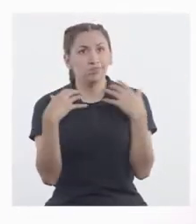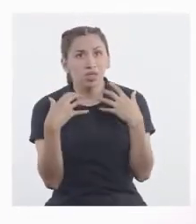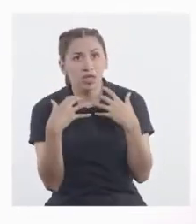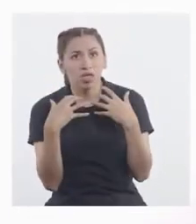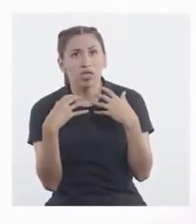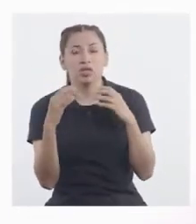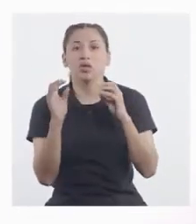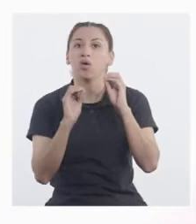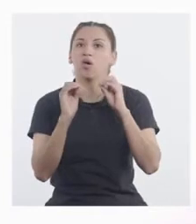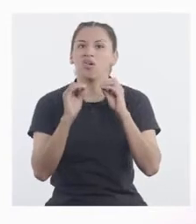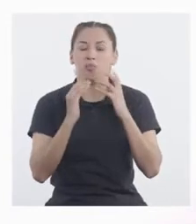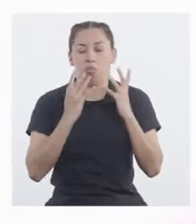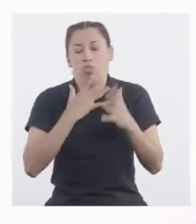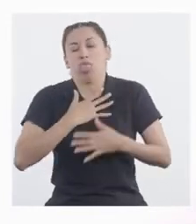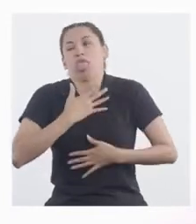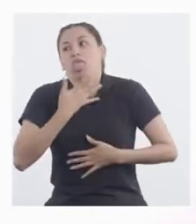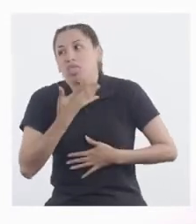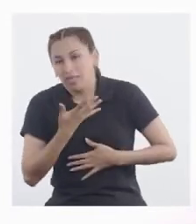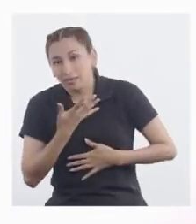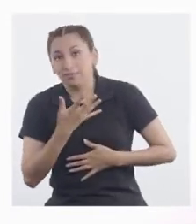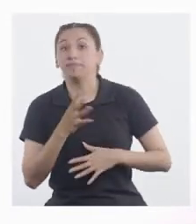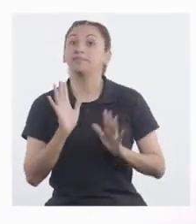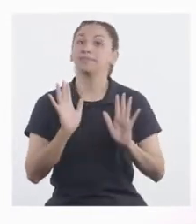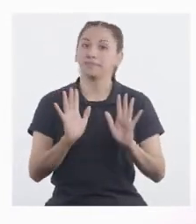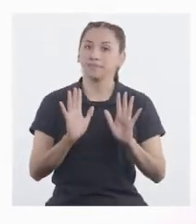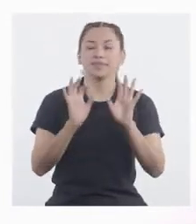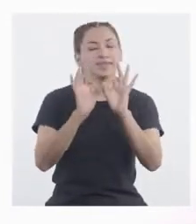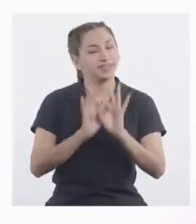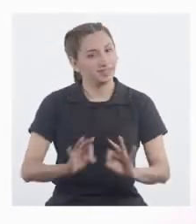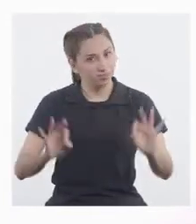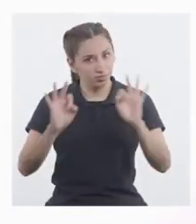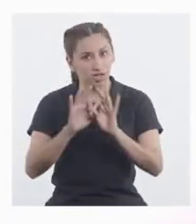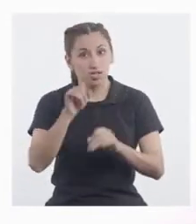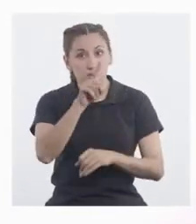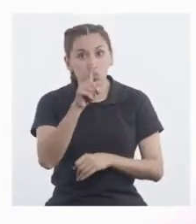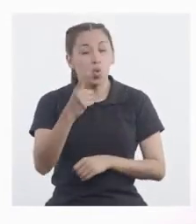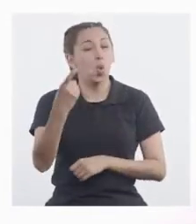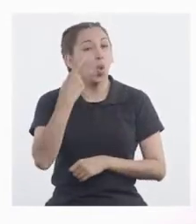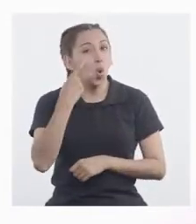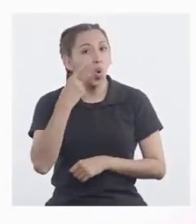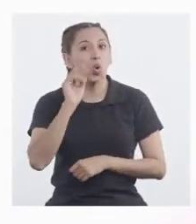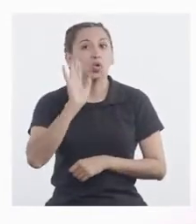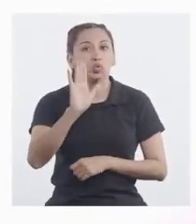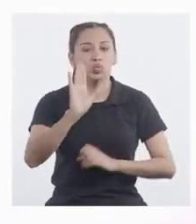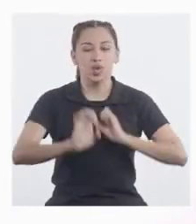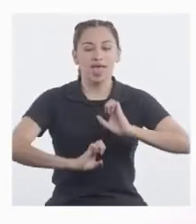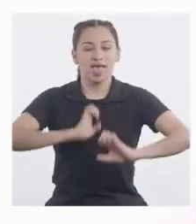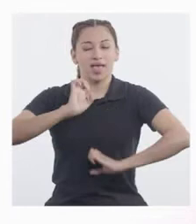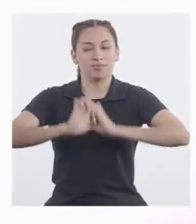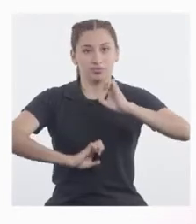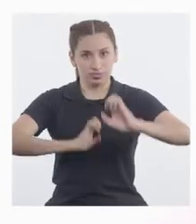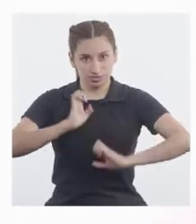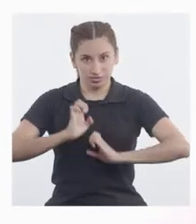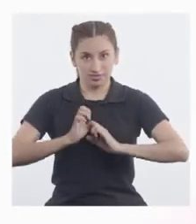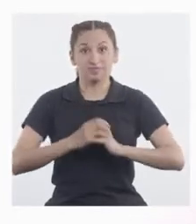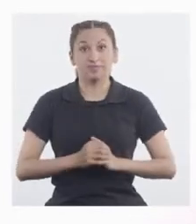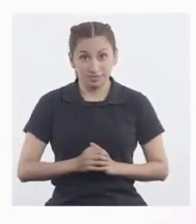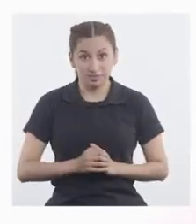miedo o desagrado hacia algo. Lo importante es que sepamos reconocer cómo nos estamos